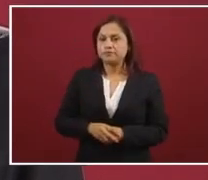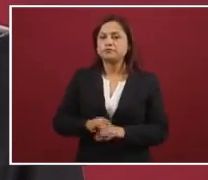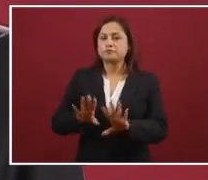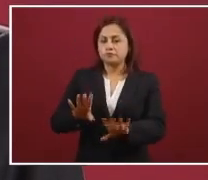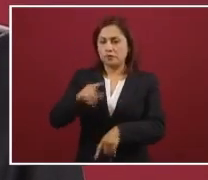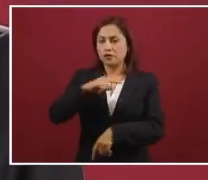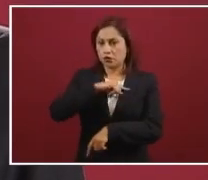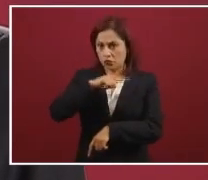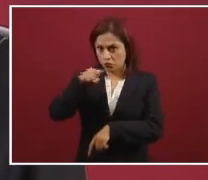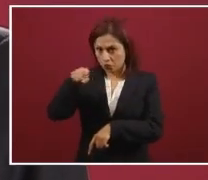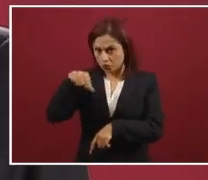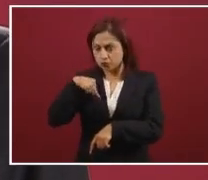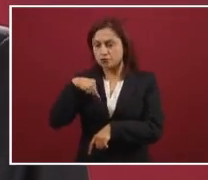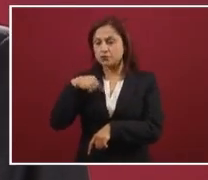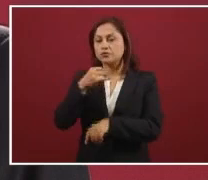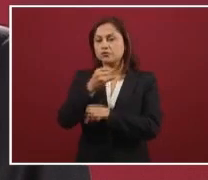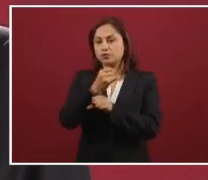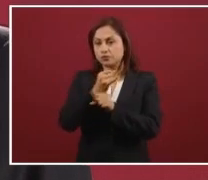va